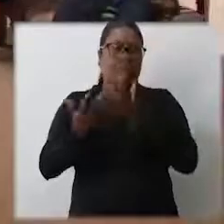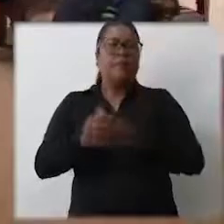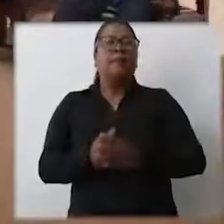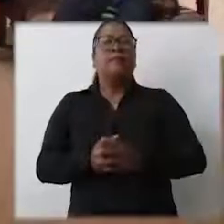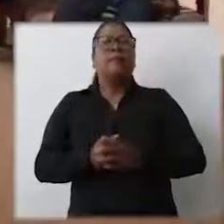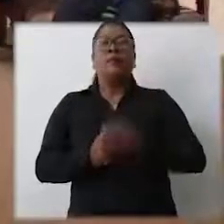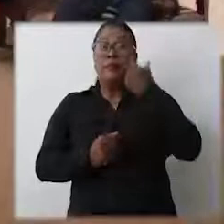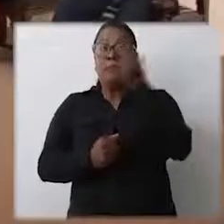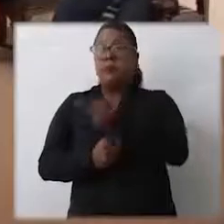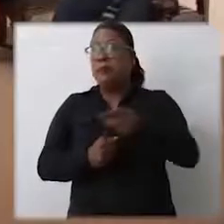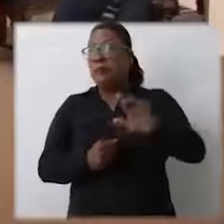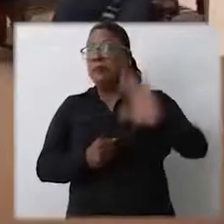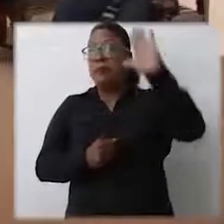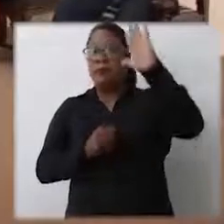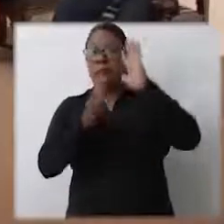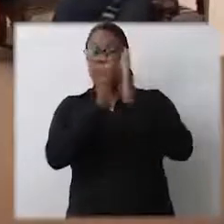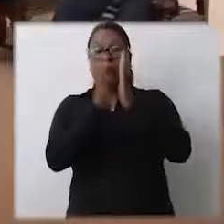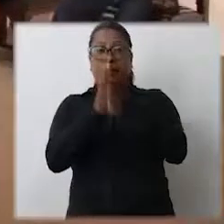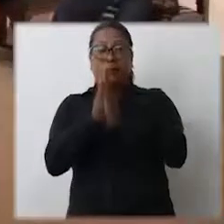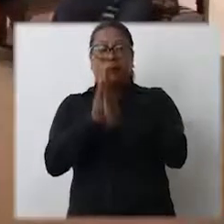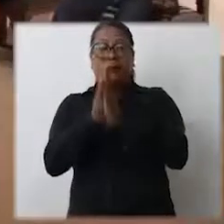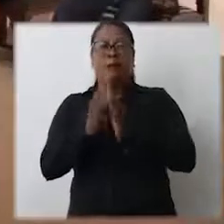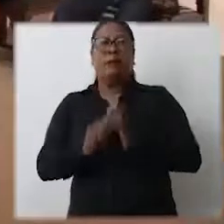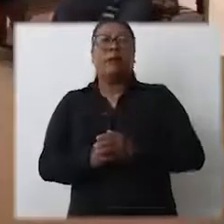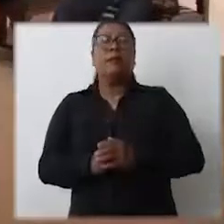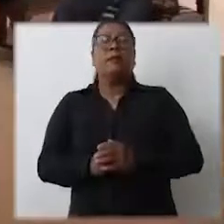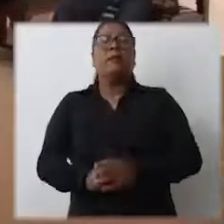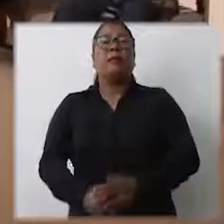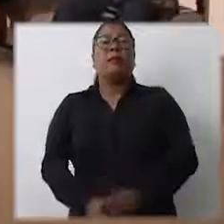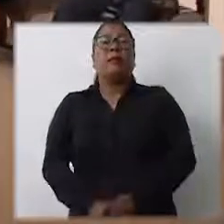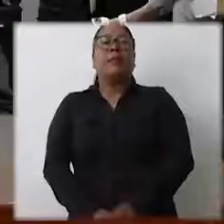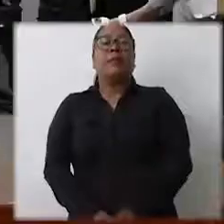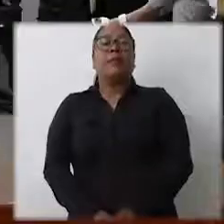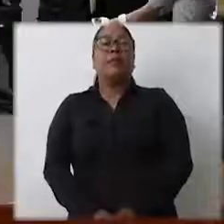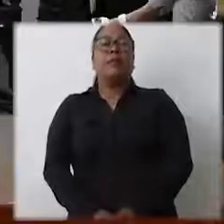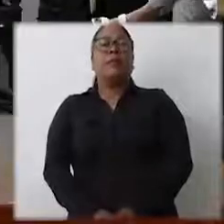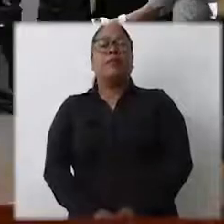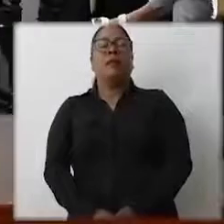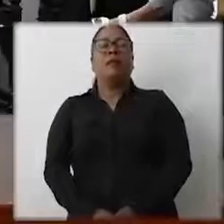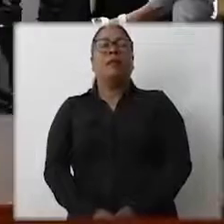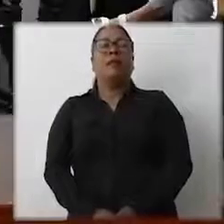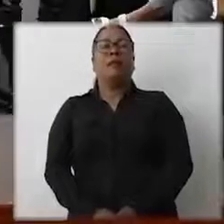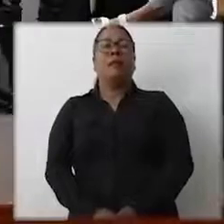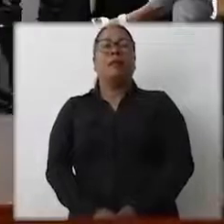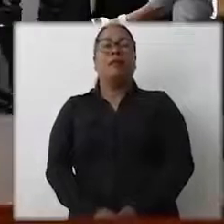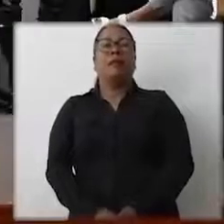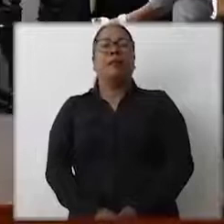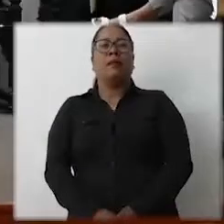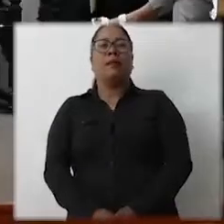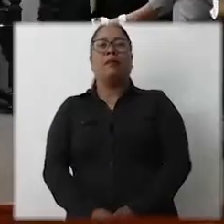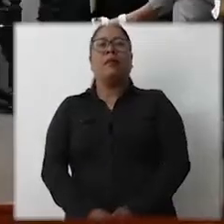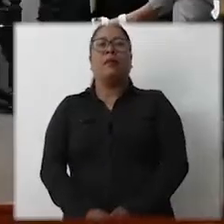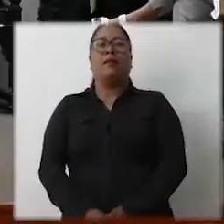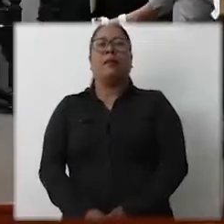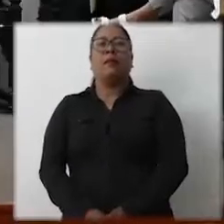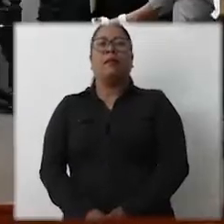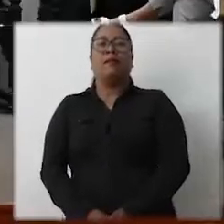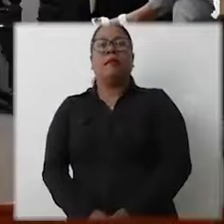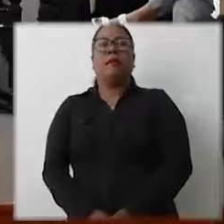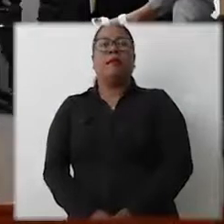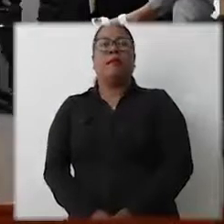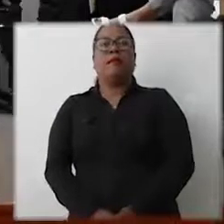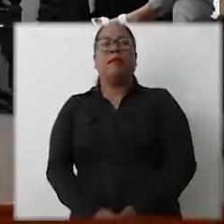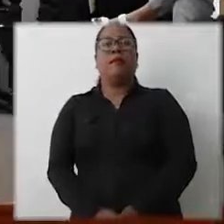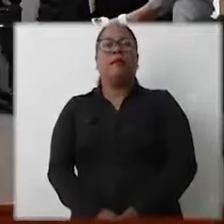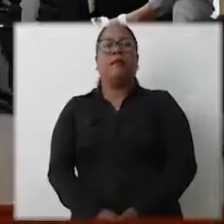compañeras y compañeros concejales, a nuestros amigos de los medios de comunicación y a quienes nos ven y nos escuchan a través de las redes sociales y, por supuesto,